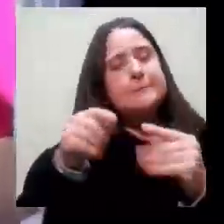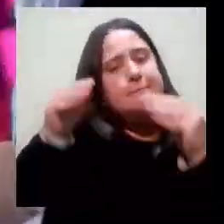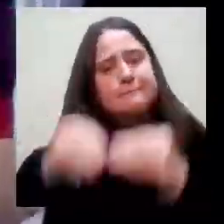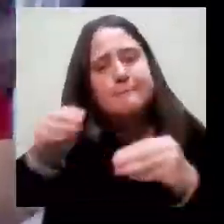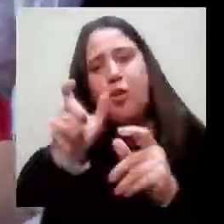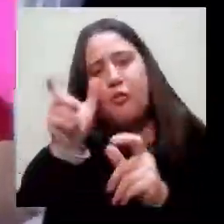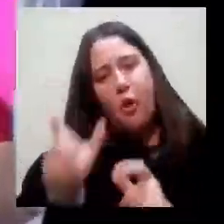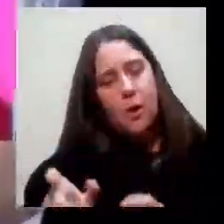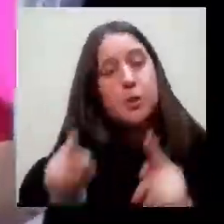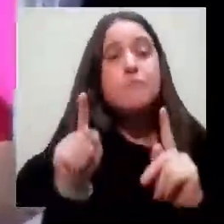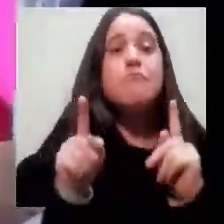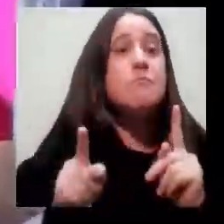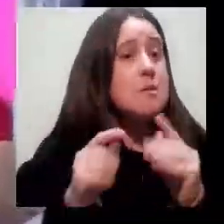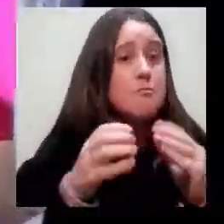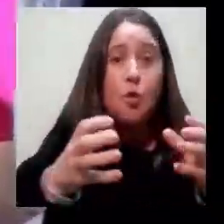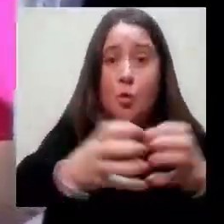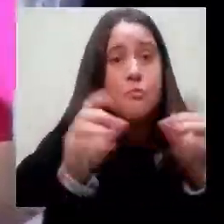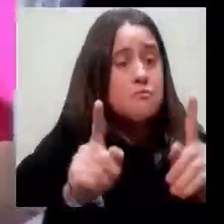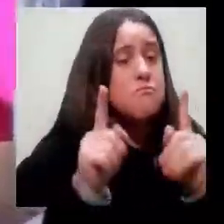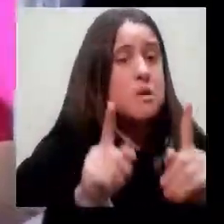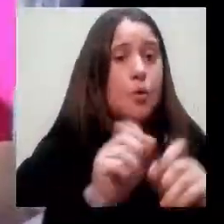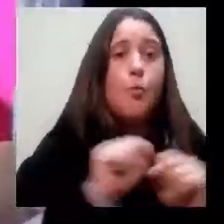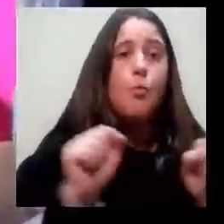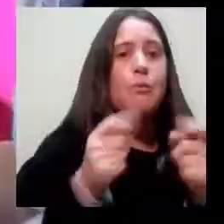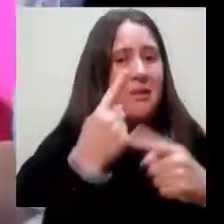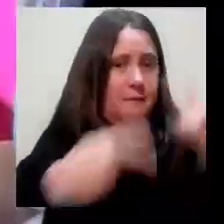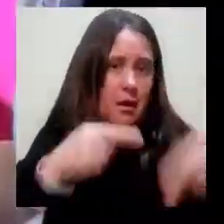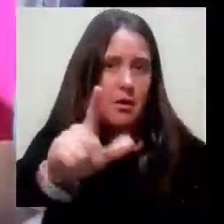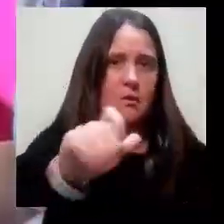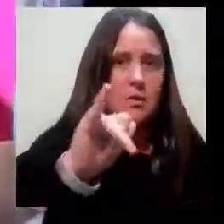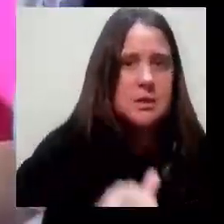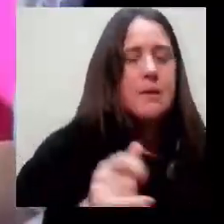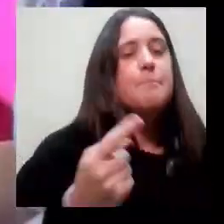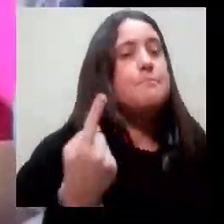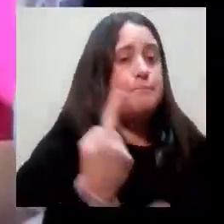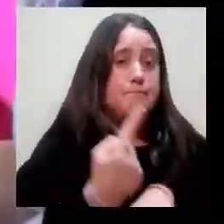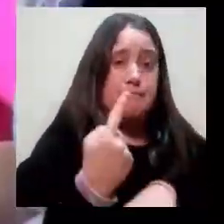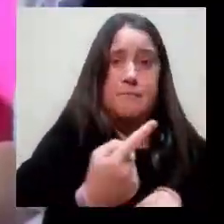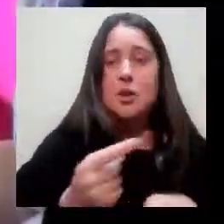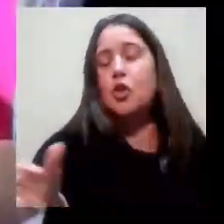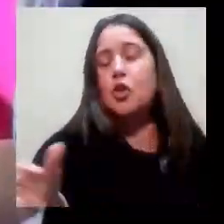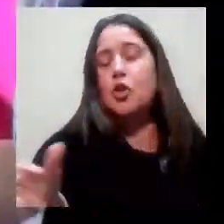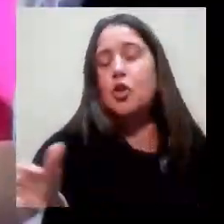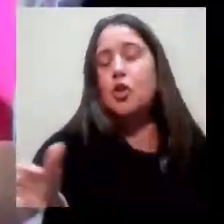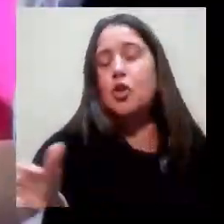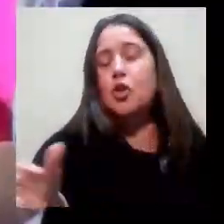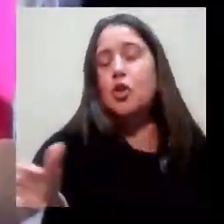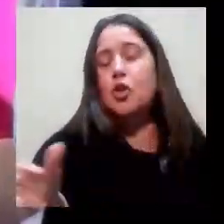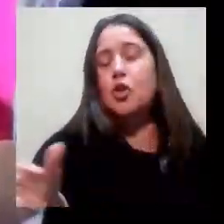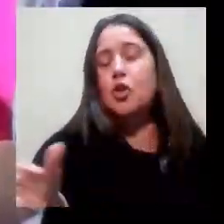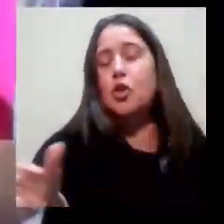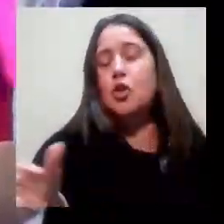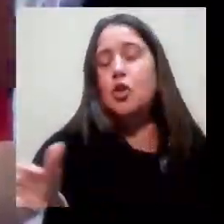de un mismo quintil, en un mismo grupo, hay diversidad también. Primero, lo dicen todos los docentes y los estudios, no